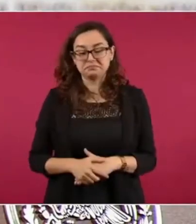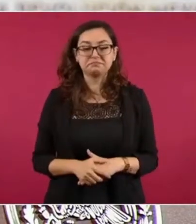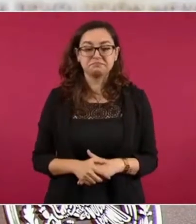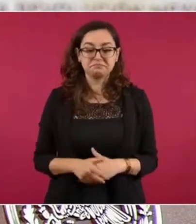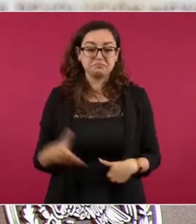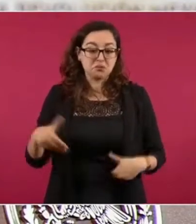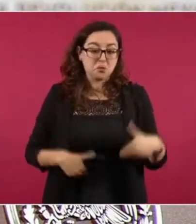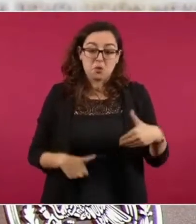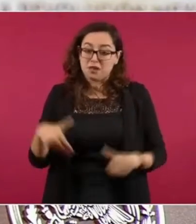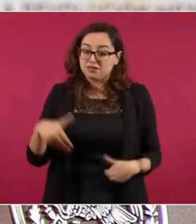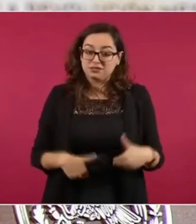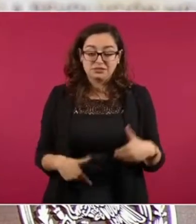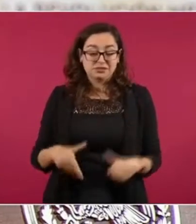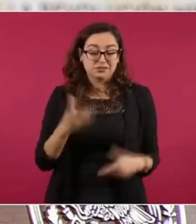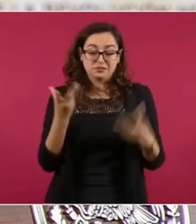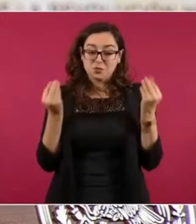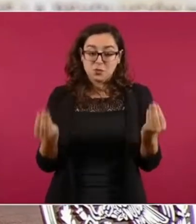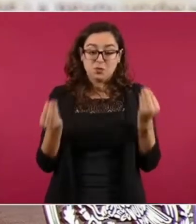porque son